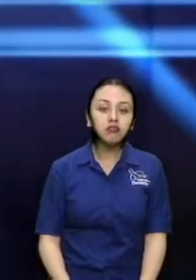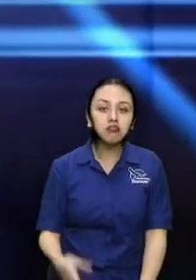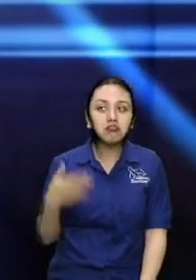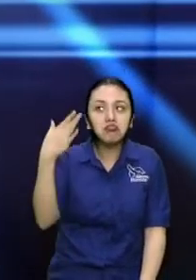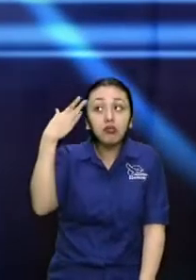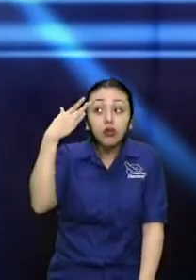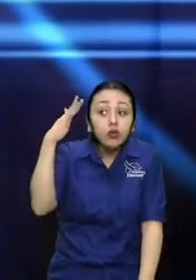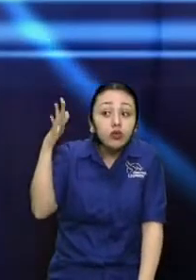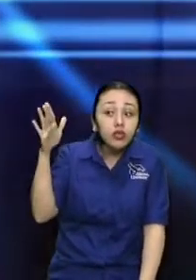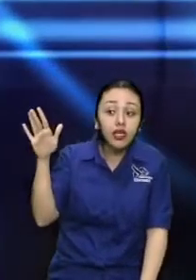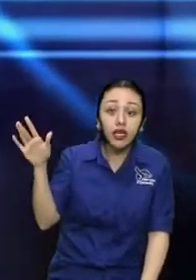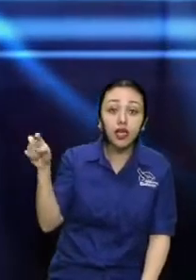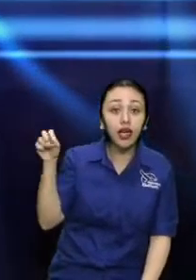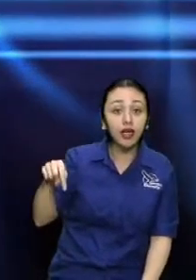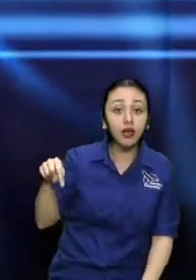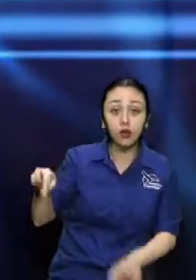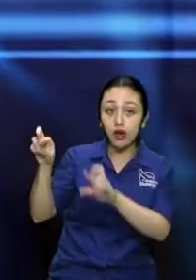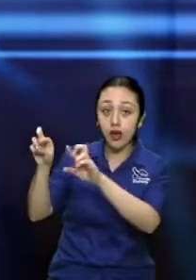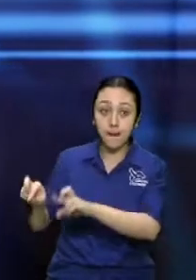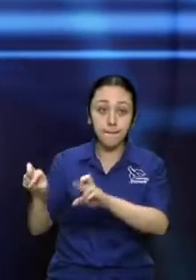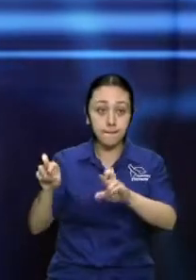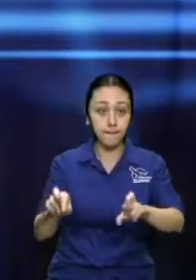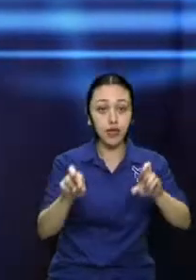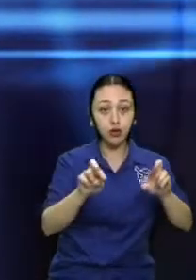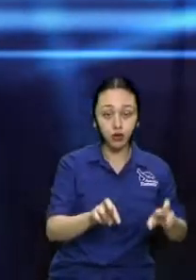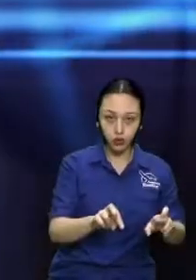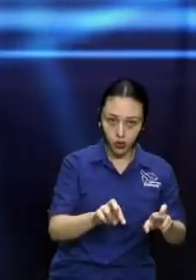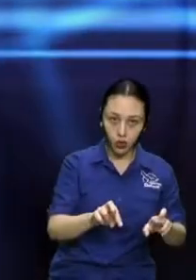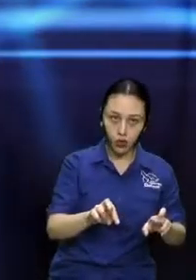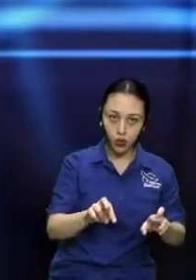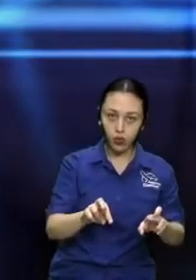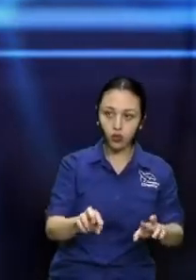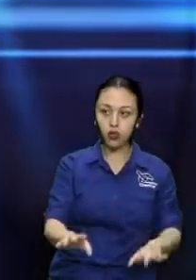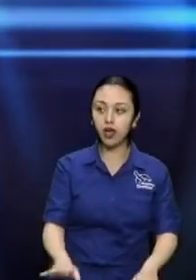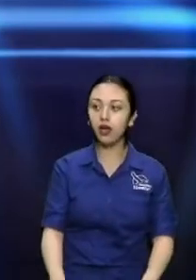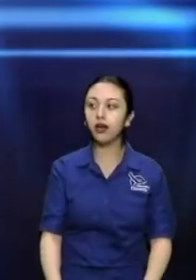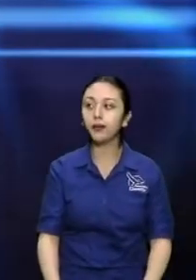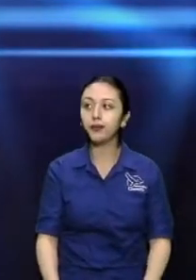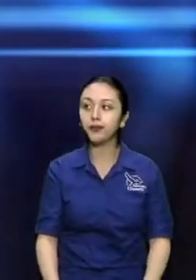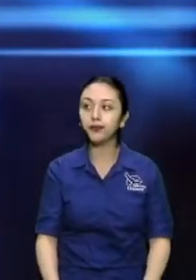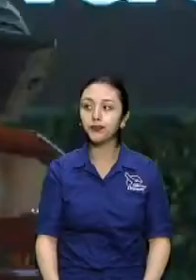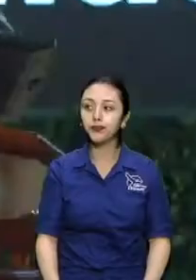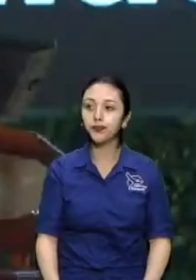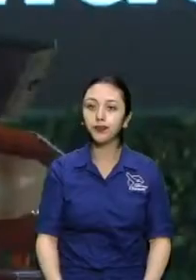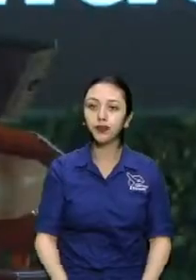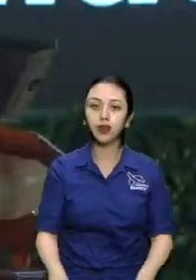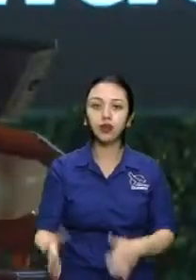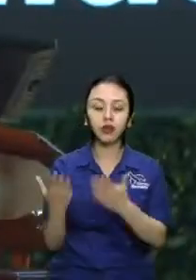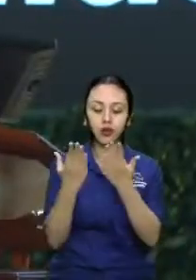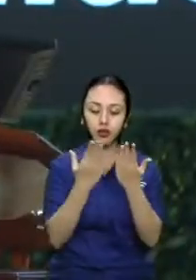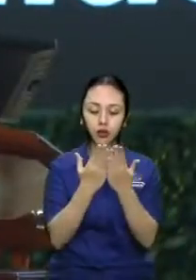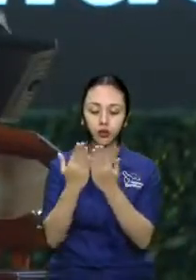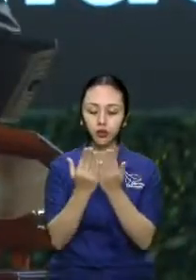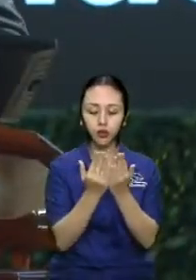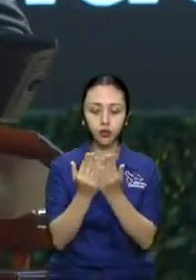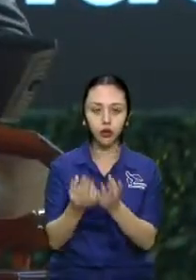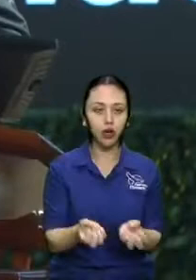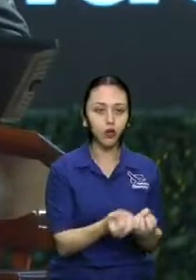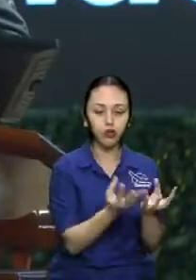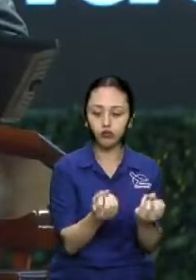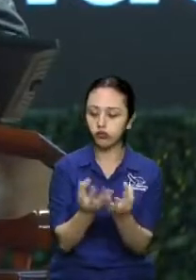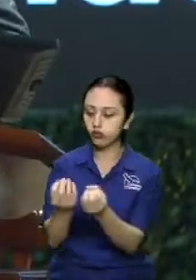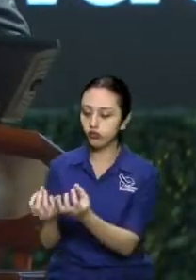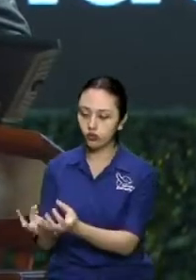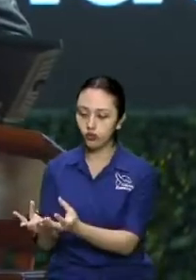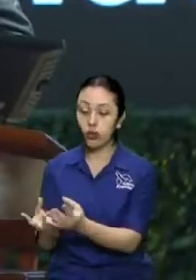agricultor o algún perito agrónomo, algún ingeniero agrónomo que nos pueda ilustrar, pero yo lo que le